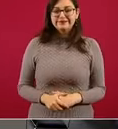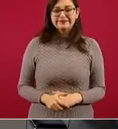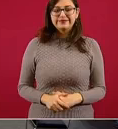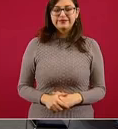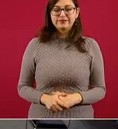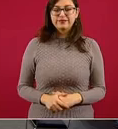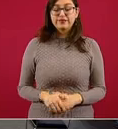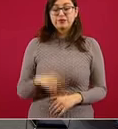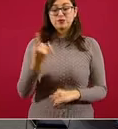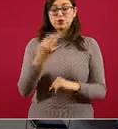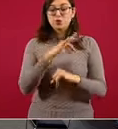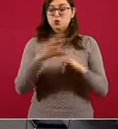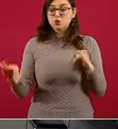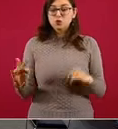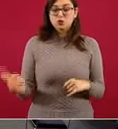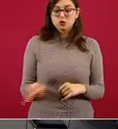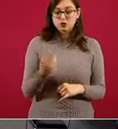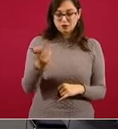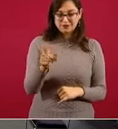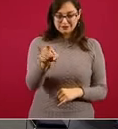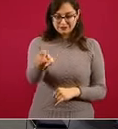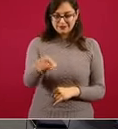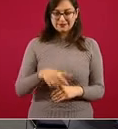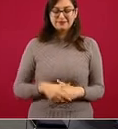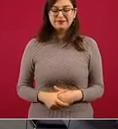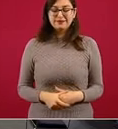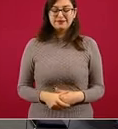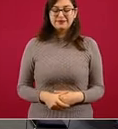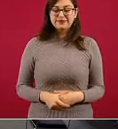A ver, una última pregunta aquí.